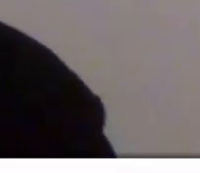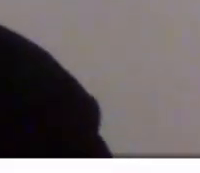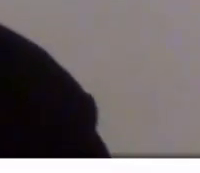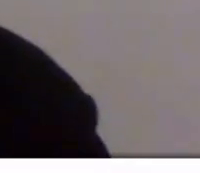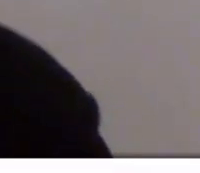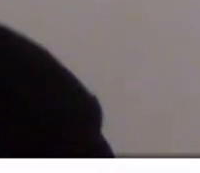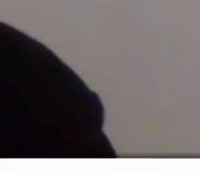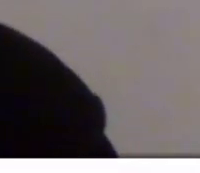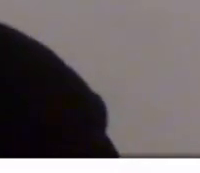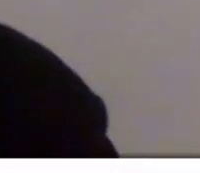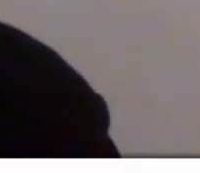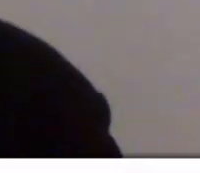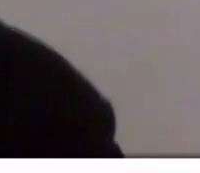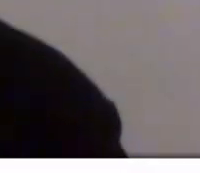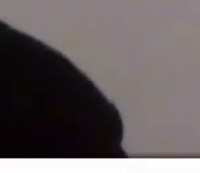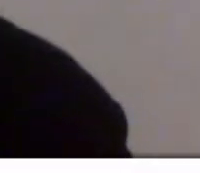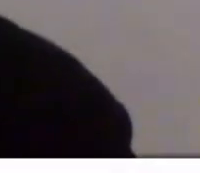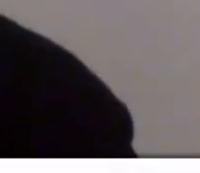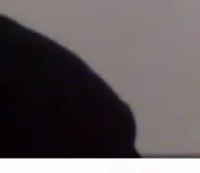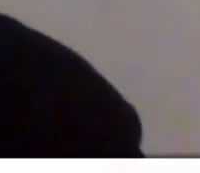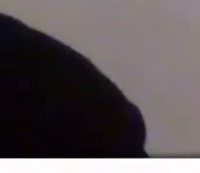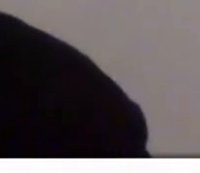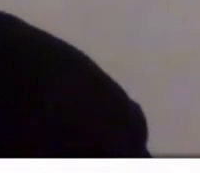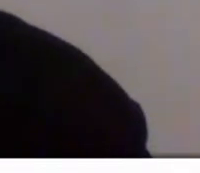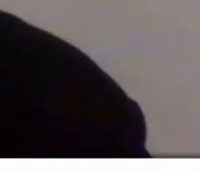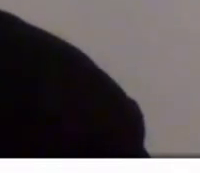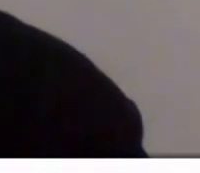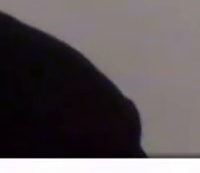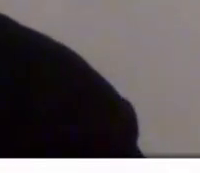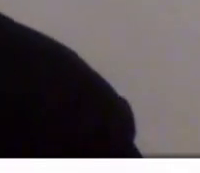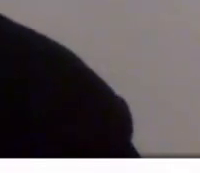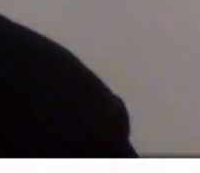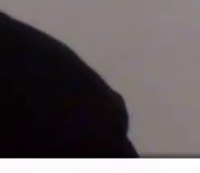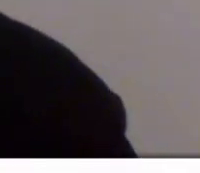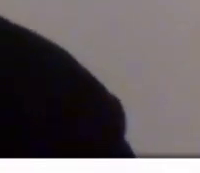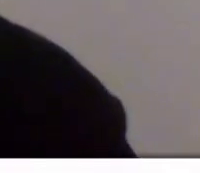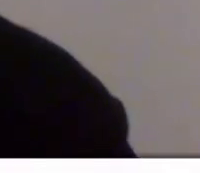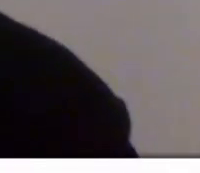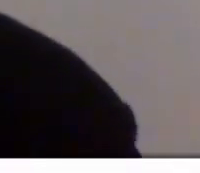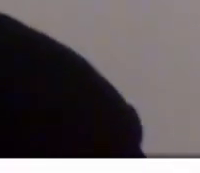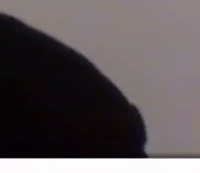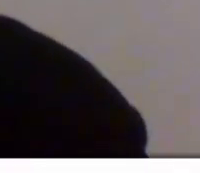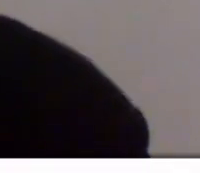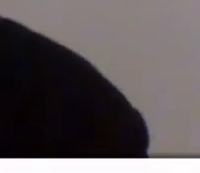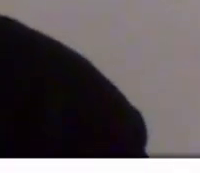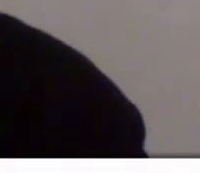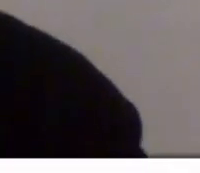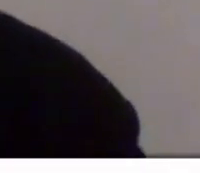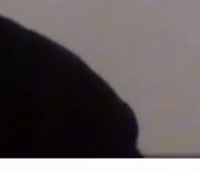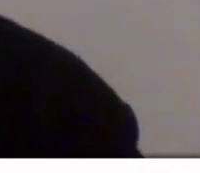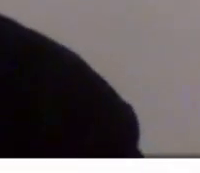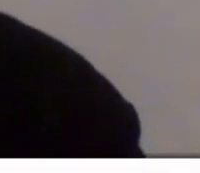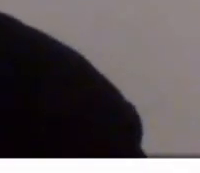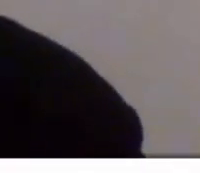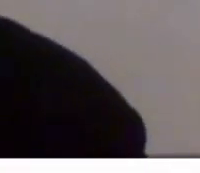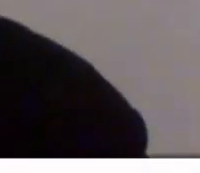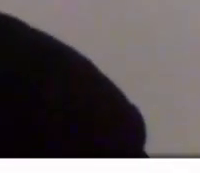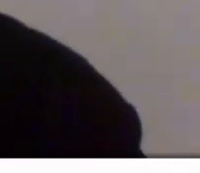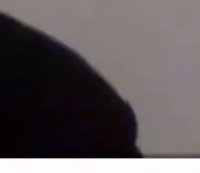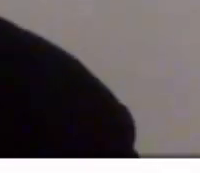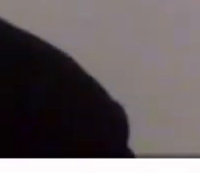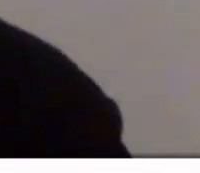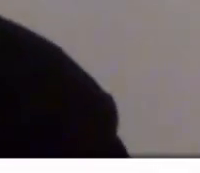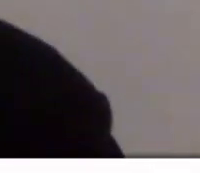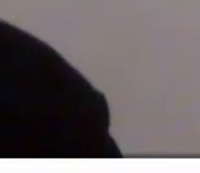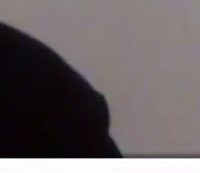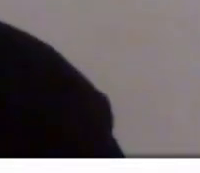decir eso? Yo creo que hoy nosotros tenemos la gran posibilidad de saber si ponemos nuestra vida